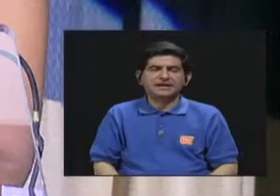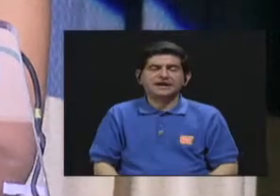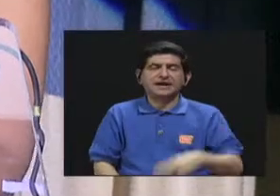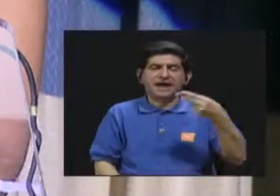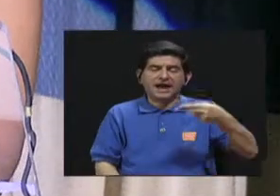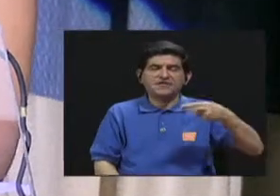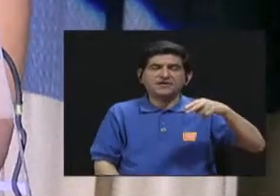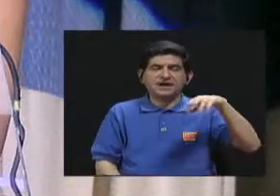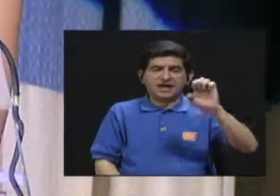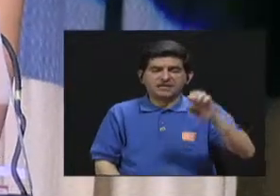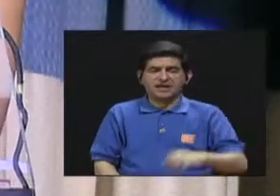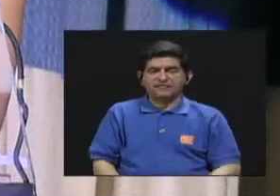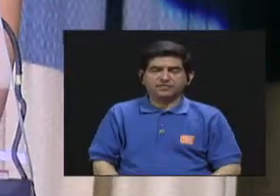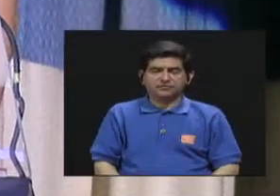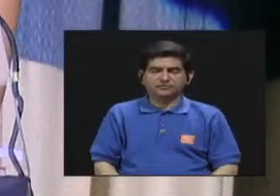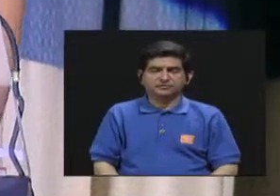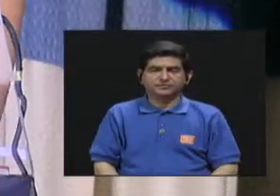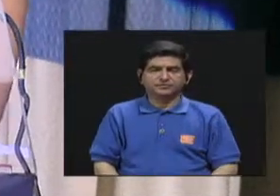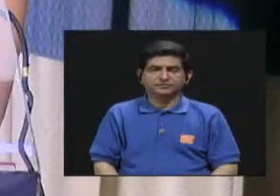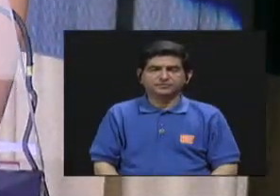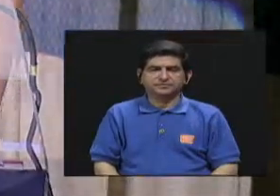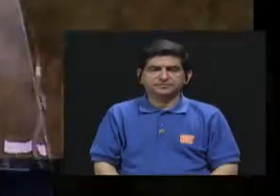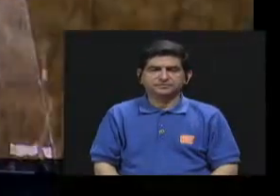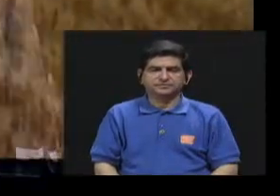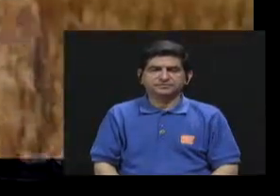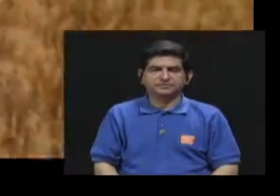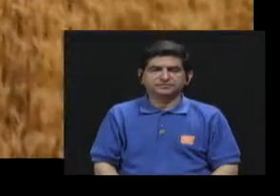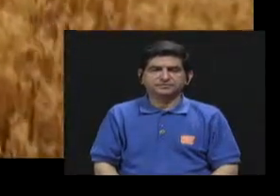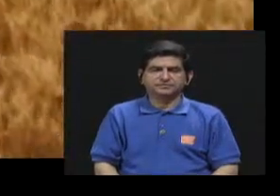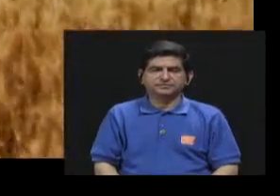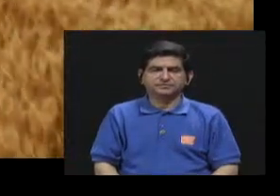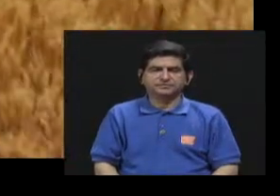Henrik Edelbo por Seeds of Time.